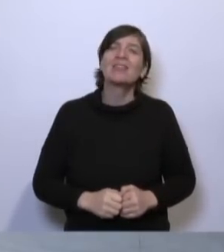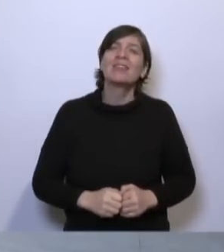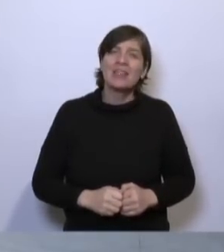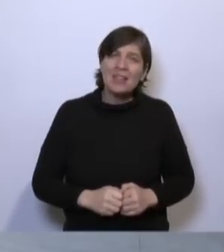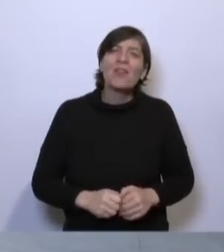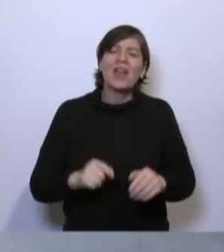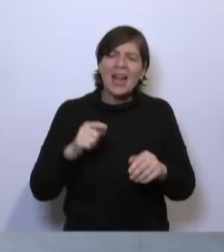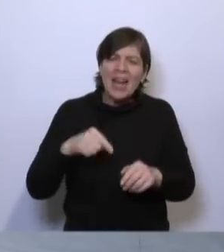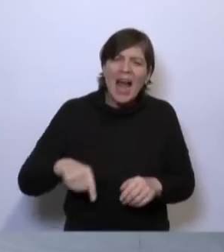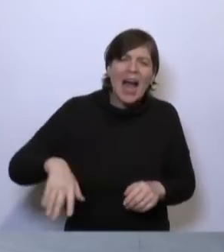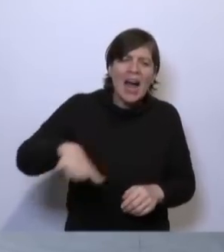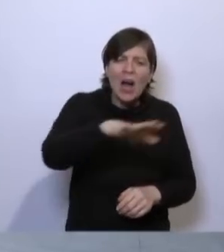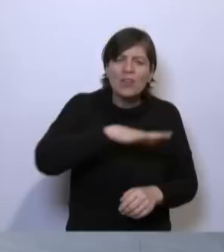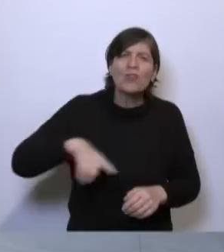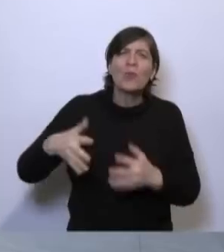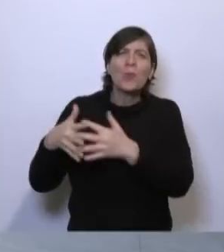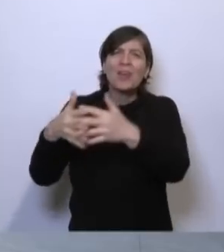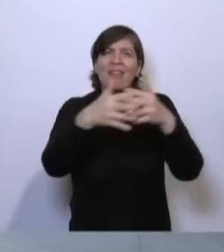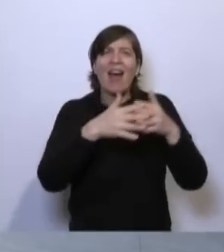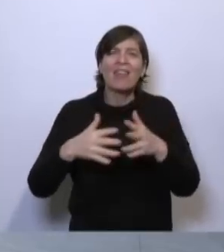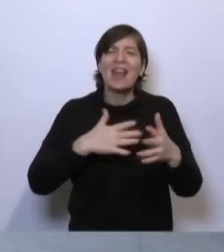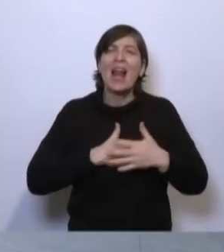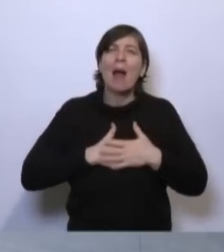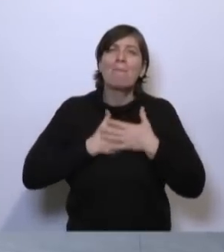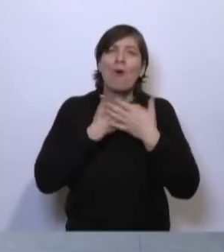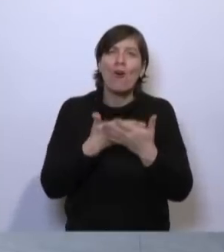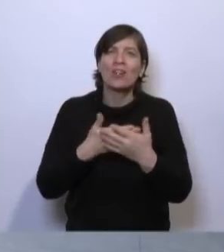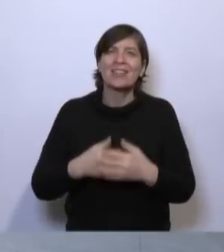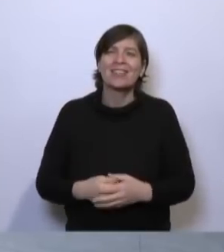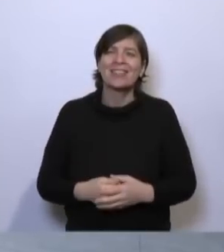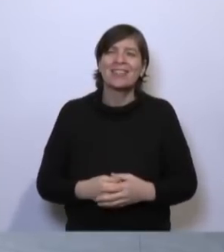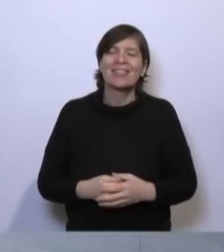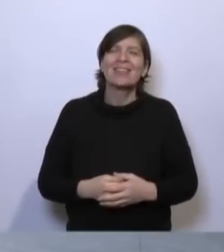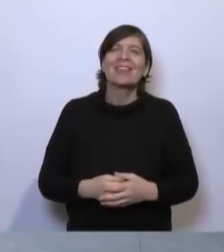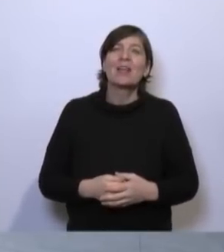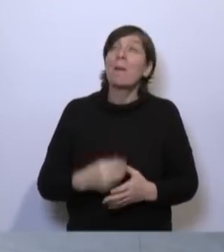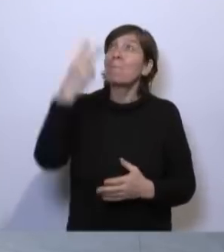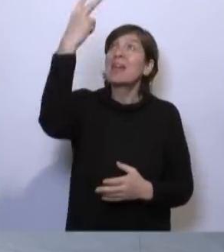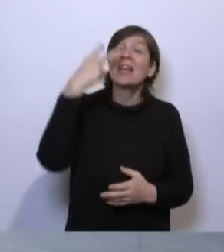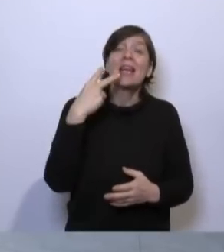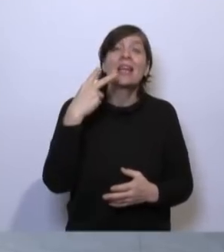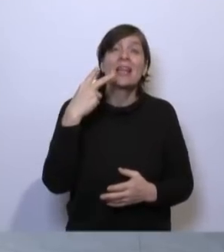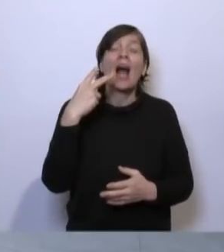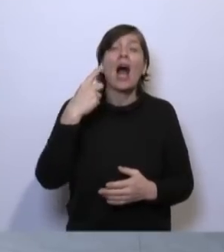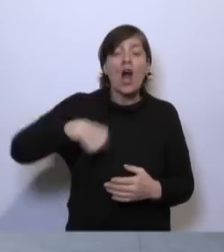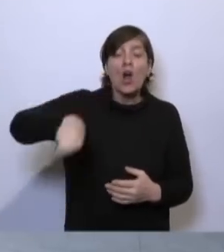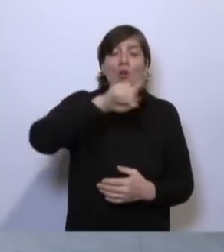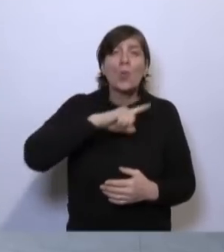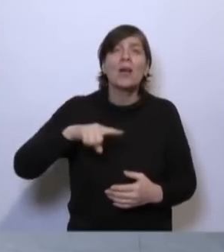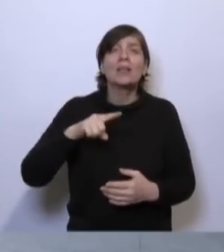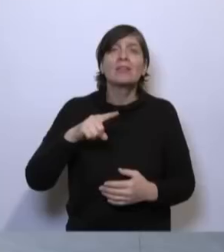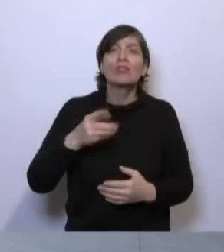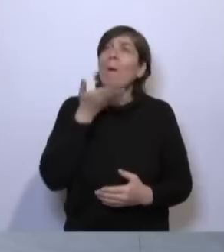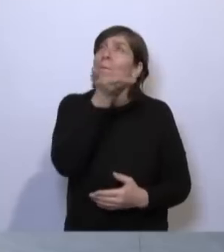Argentina. De la humildad y el amor, atiende nuestras